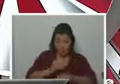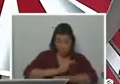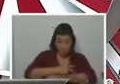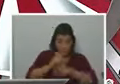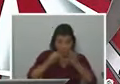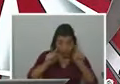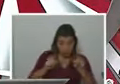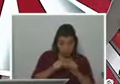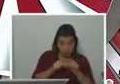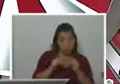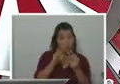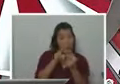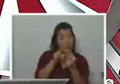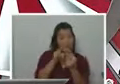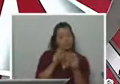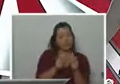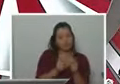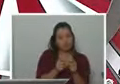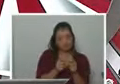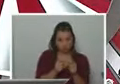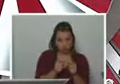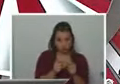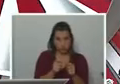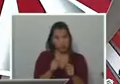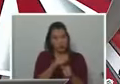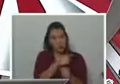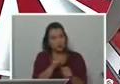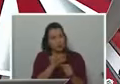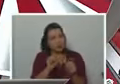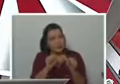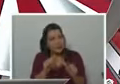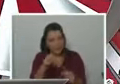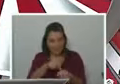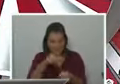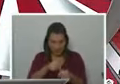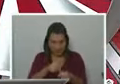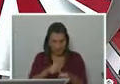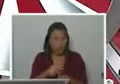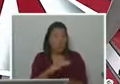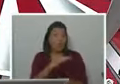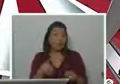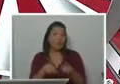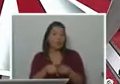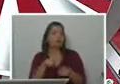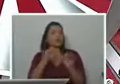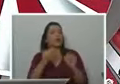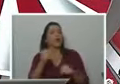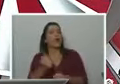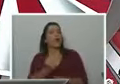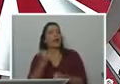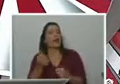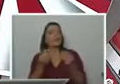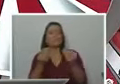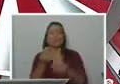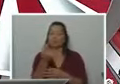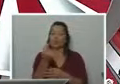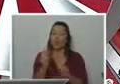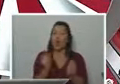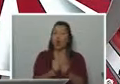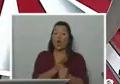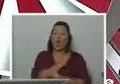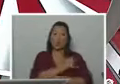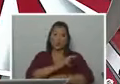sin participar, active las fracciones que usted tenga de estos sorteos y por qué no, puede ganar mucho dinero con la Junta de